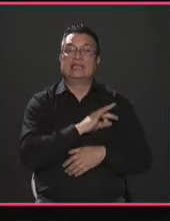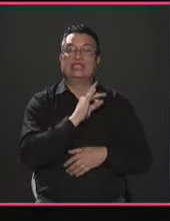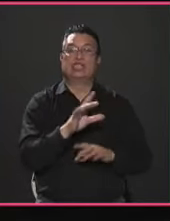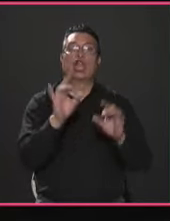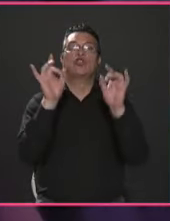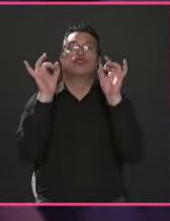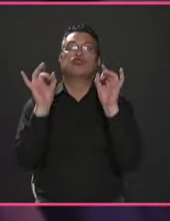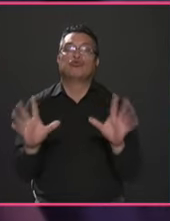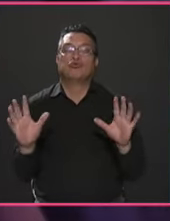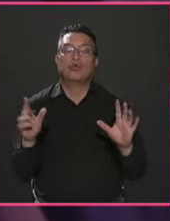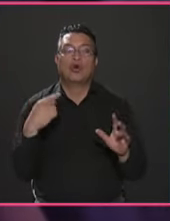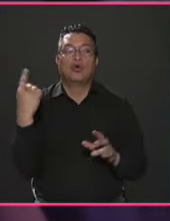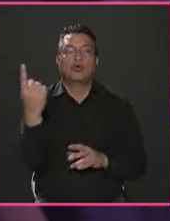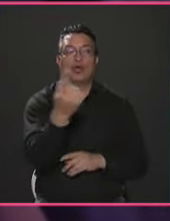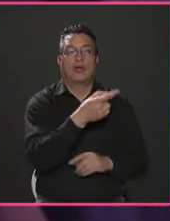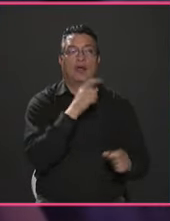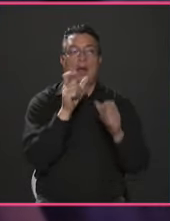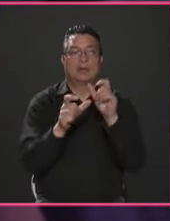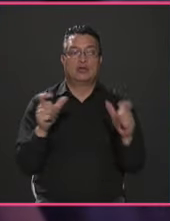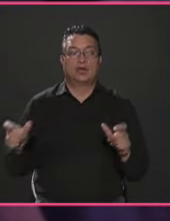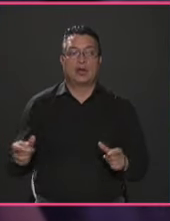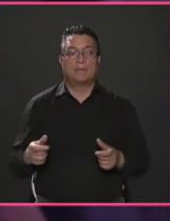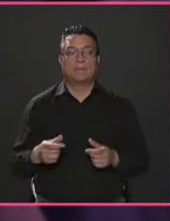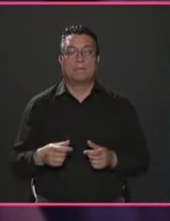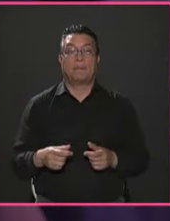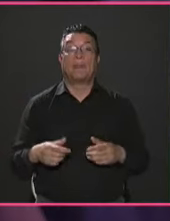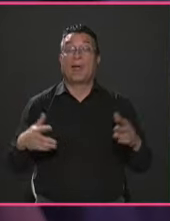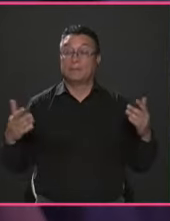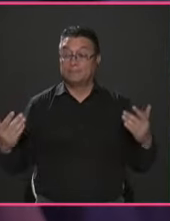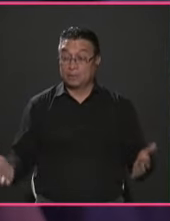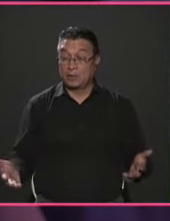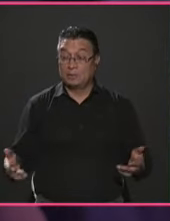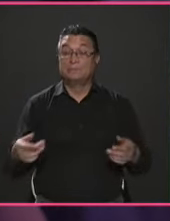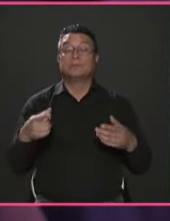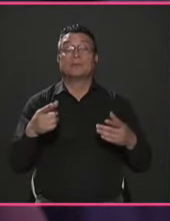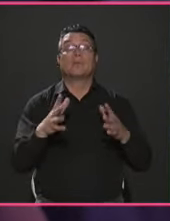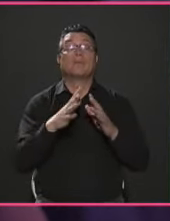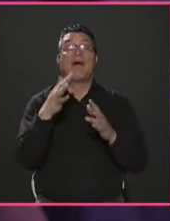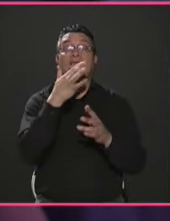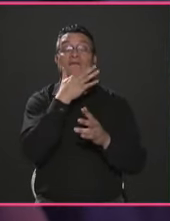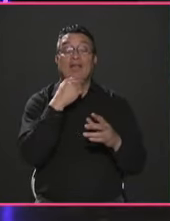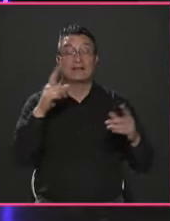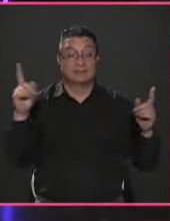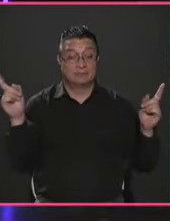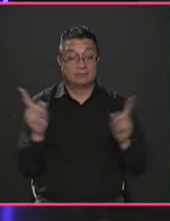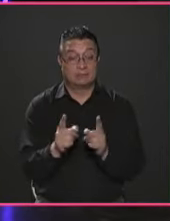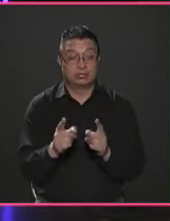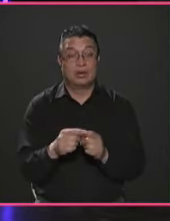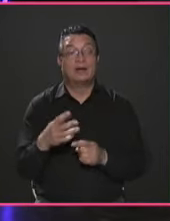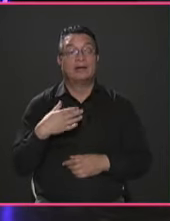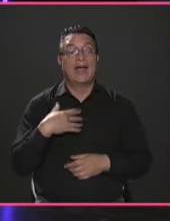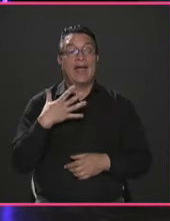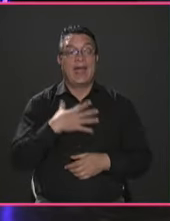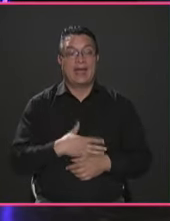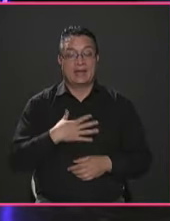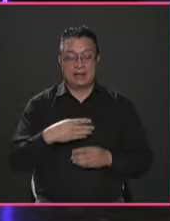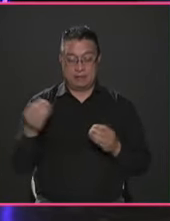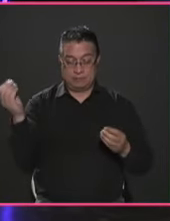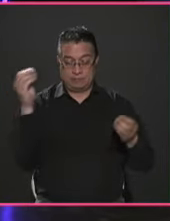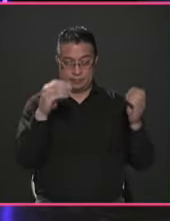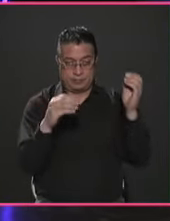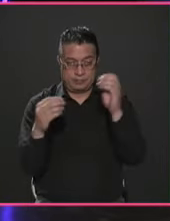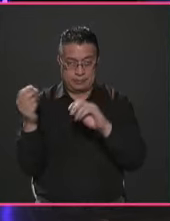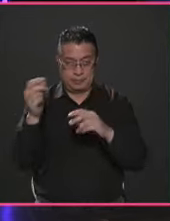referencia para nuestra población entonces bueno para simplificar cuando queremos armar el genoma de